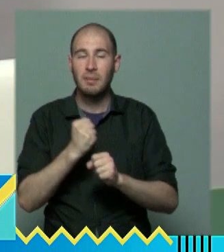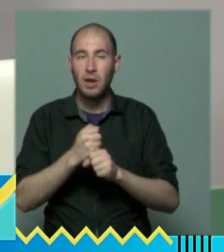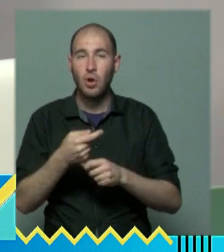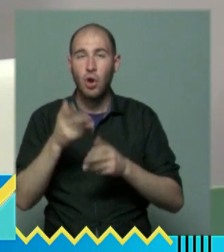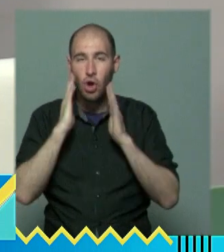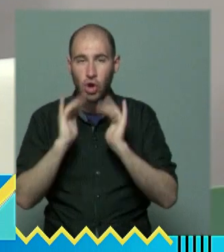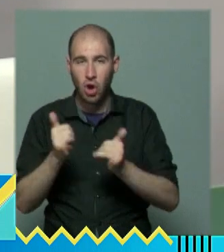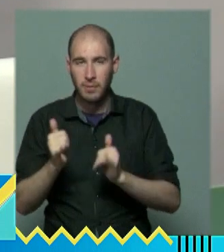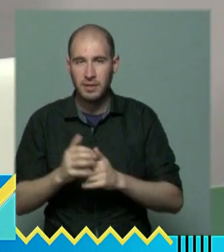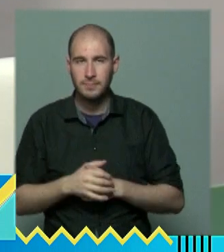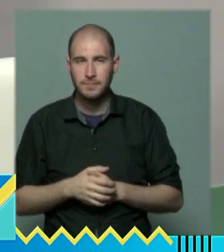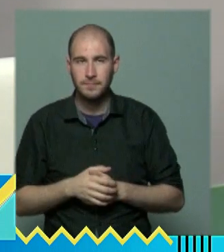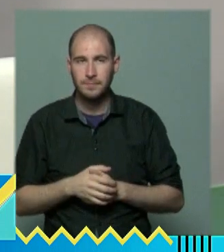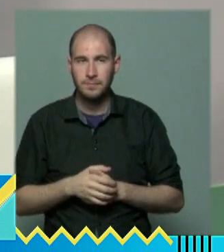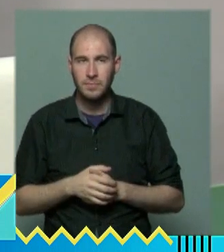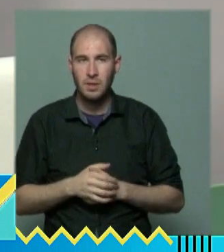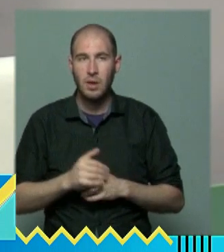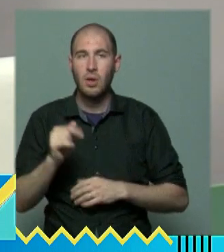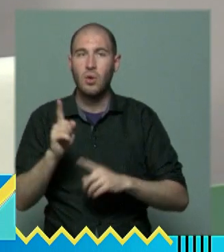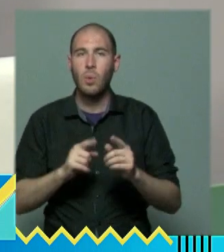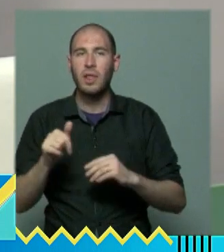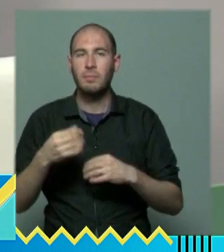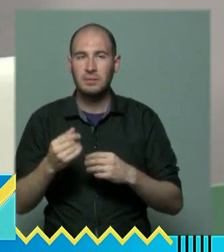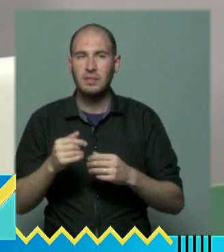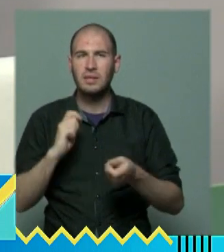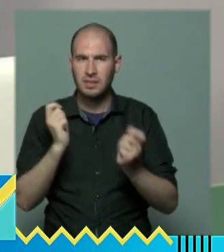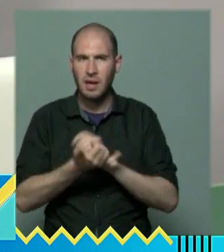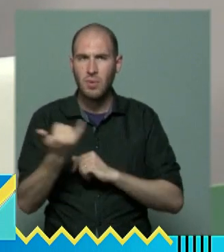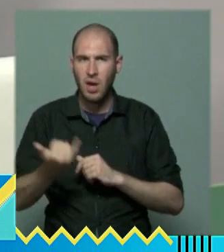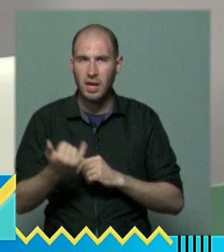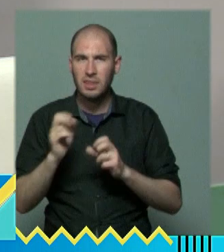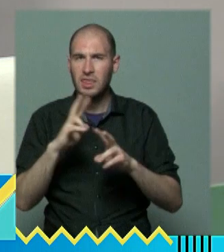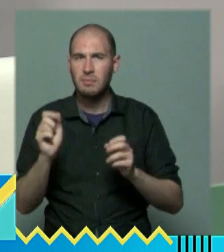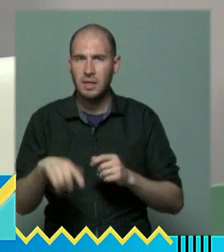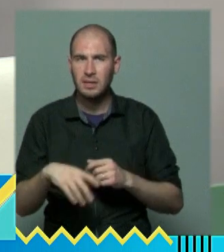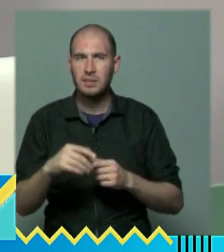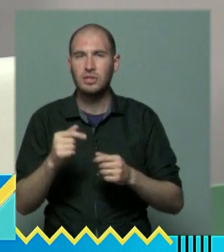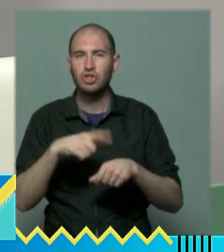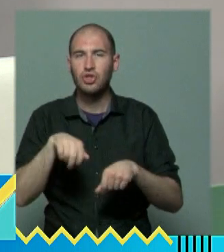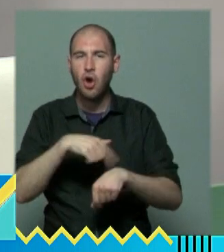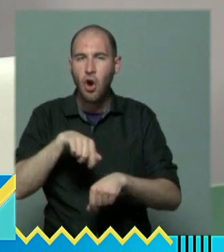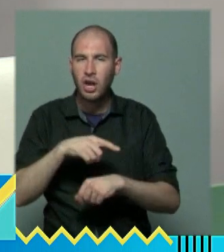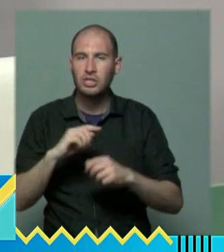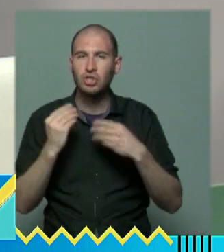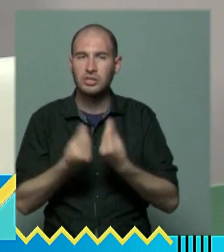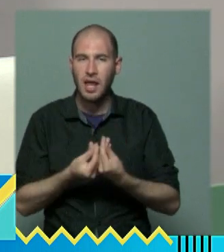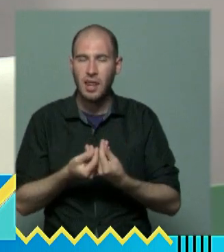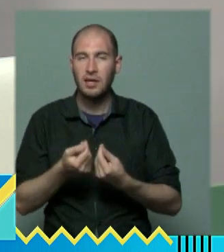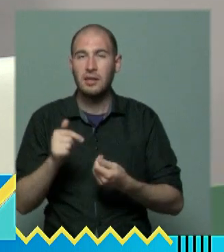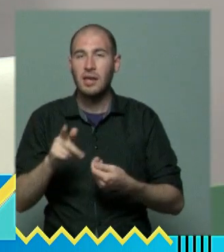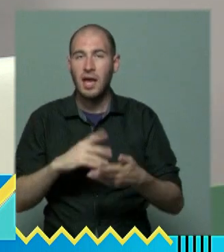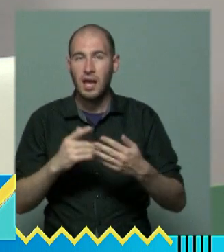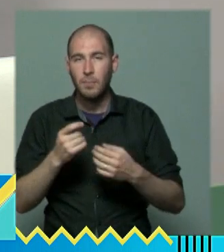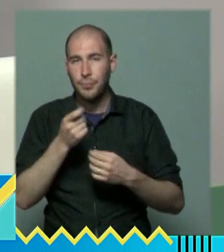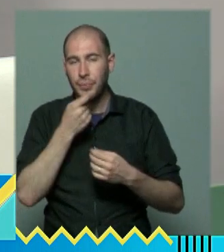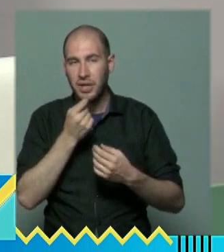juvenil. ¿Cuál va a ser la situación? ¿Va a haber alguna modificación con respecto a esto? ¿La cantidad de horas para los que estén realizando algún